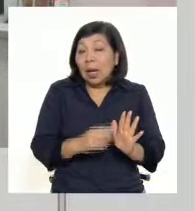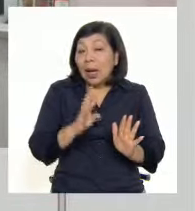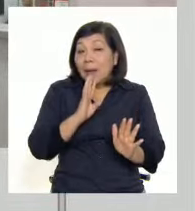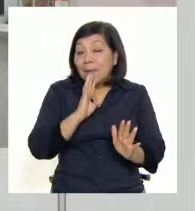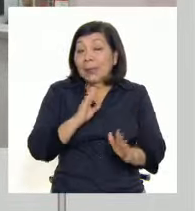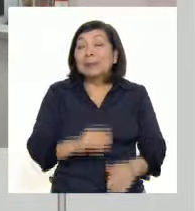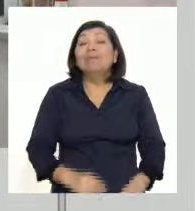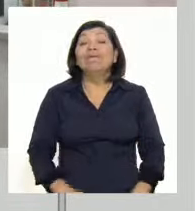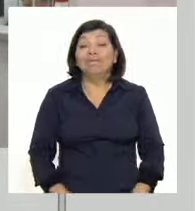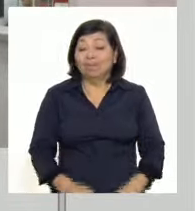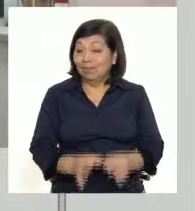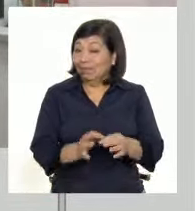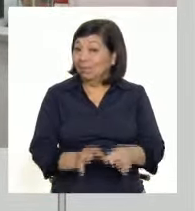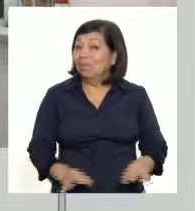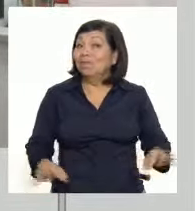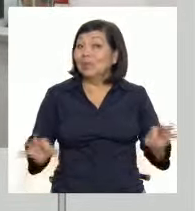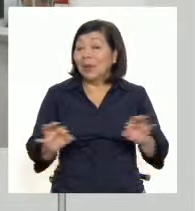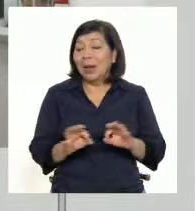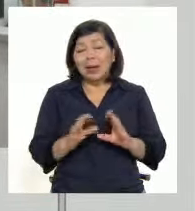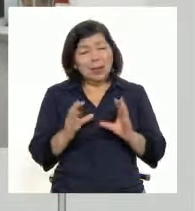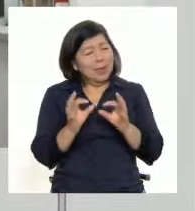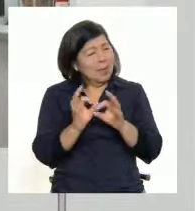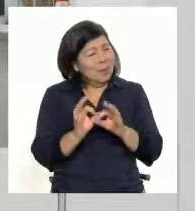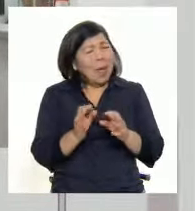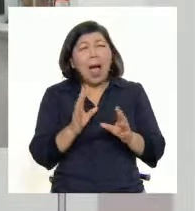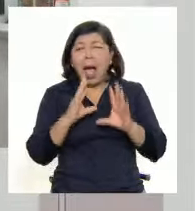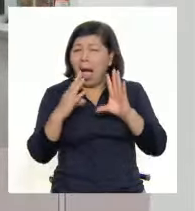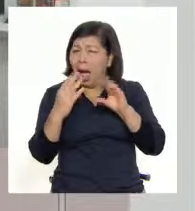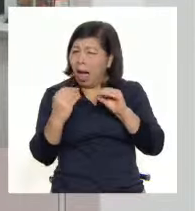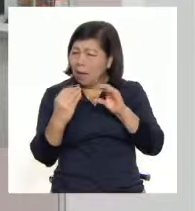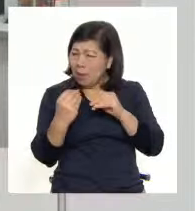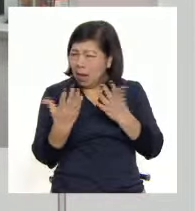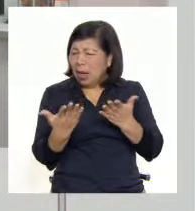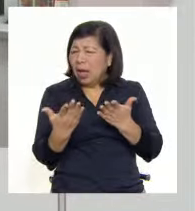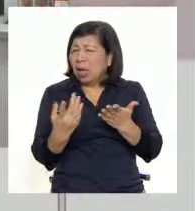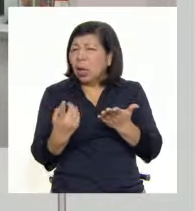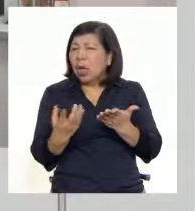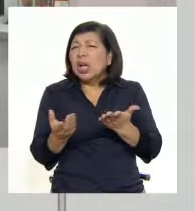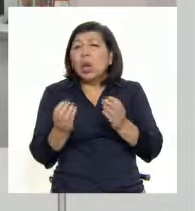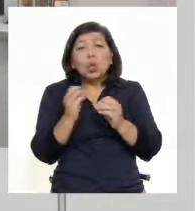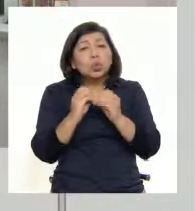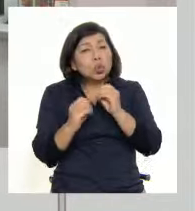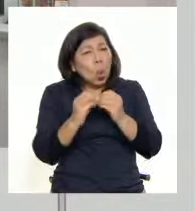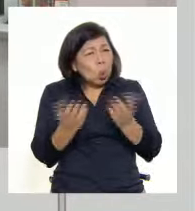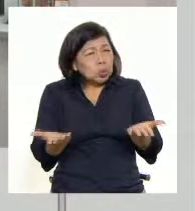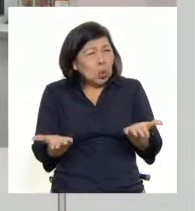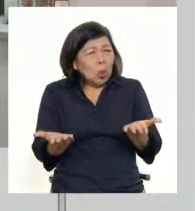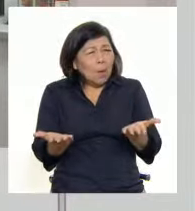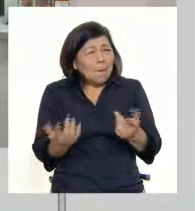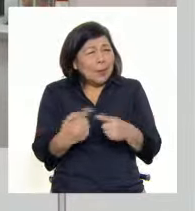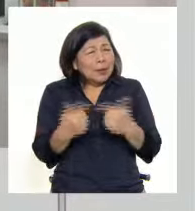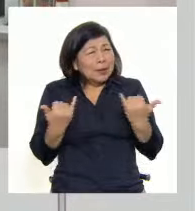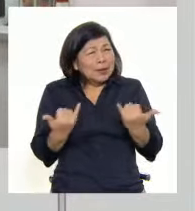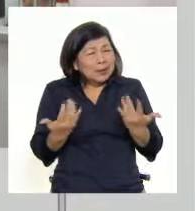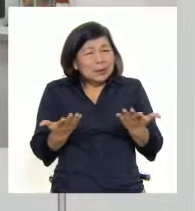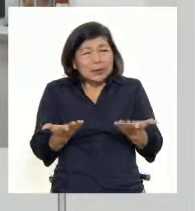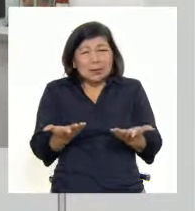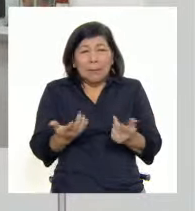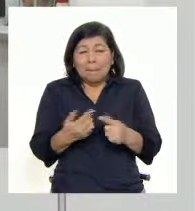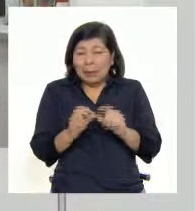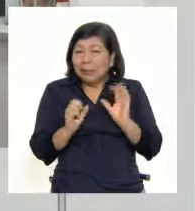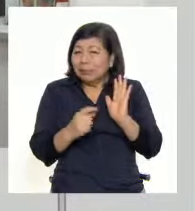dialogar. Así es importante el diálogo para encontrar soluciones, ¿no? Lo que sí llama la atención es de que este plan de